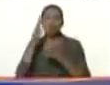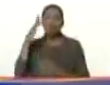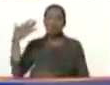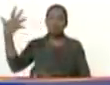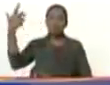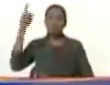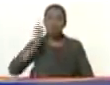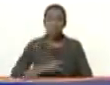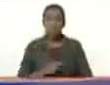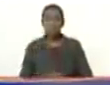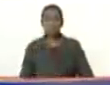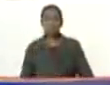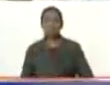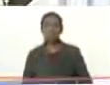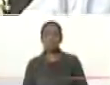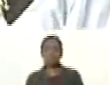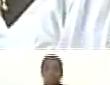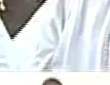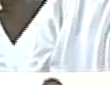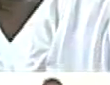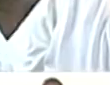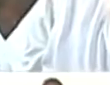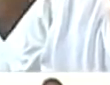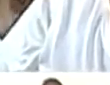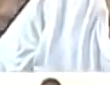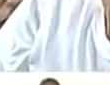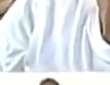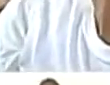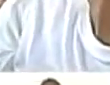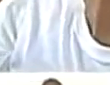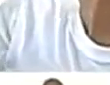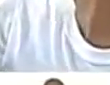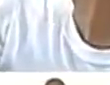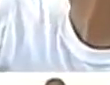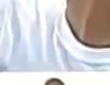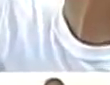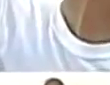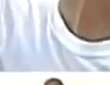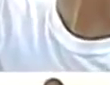soñando, ver esta juventud hablando,